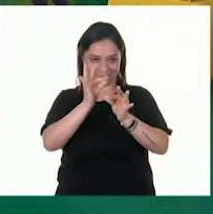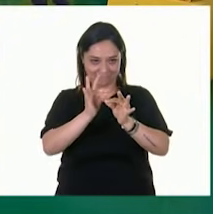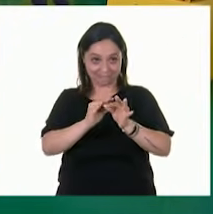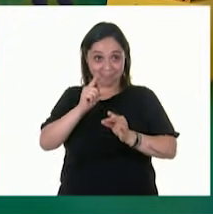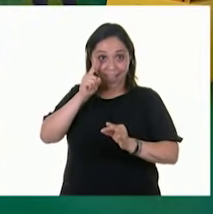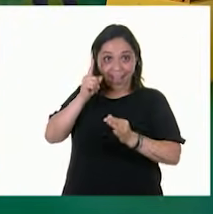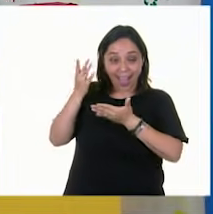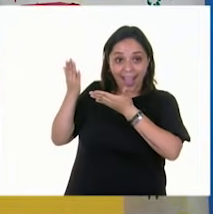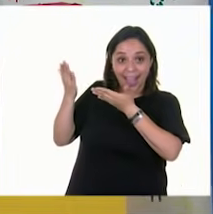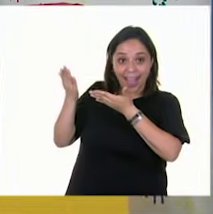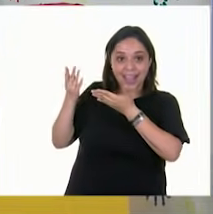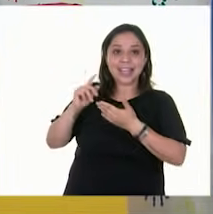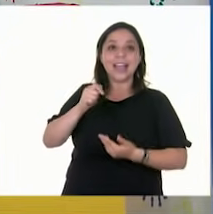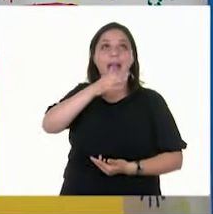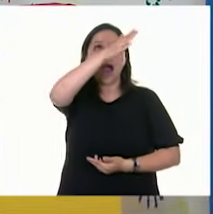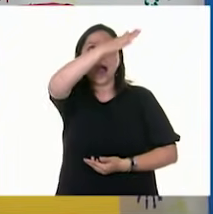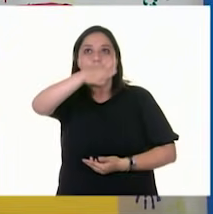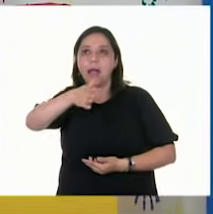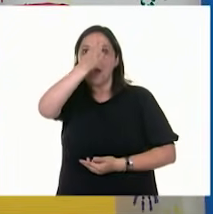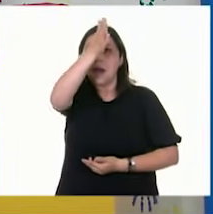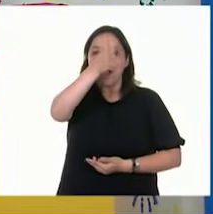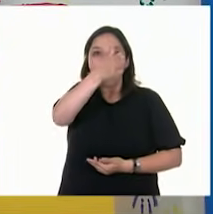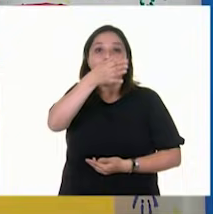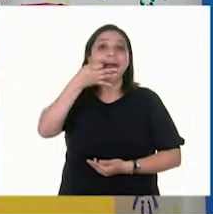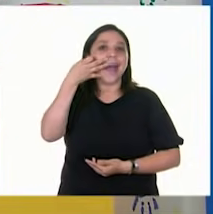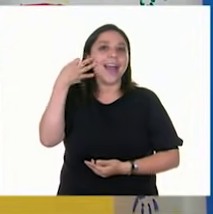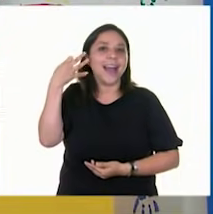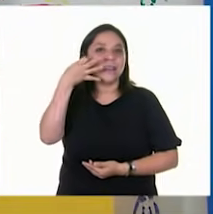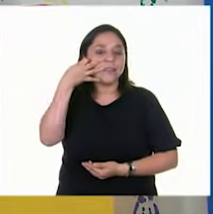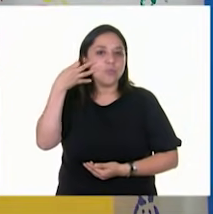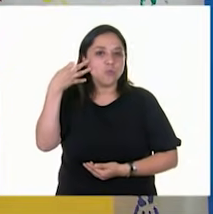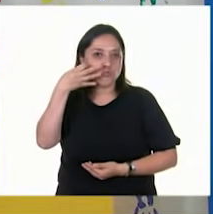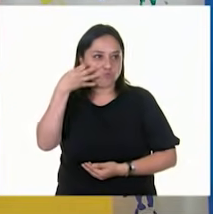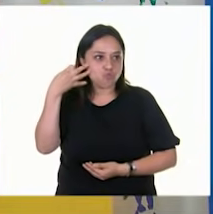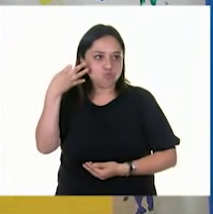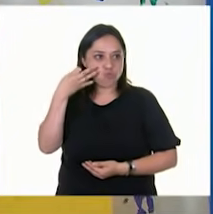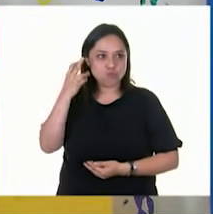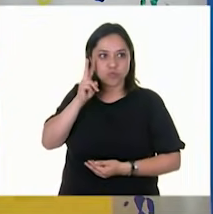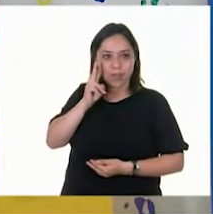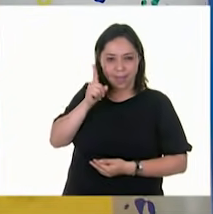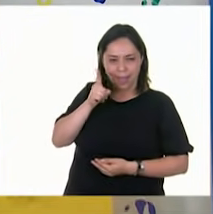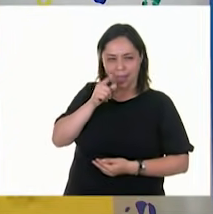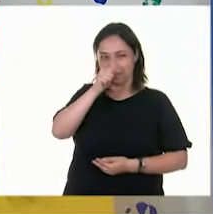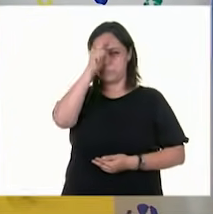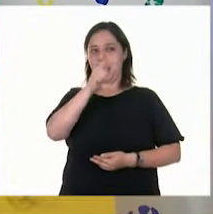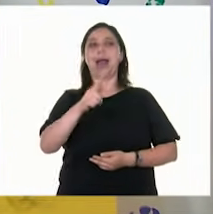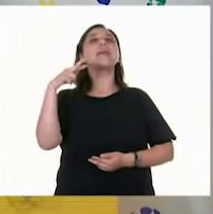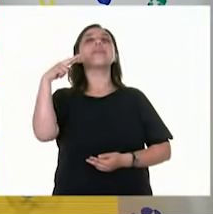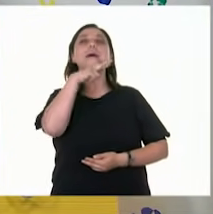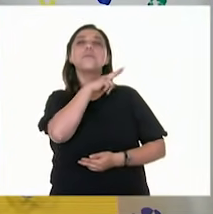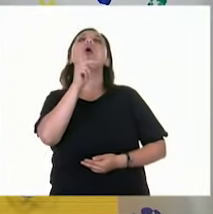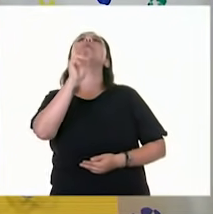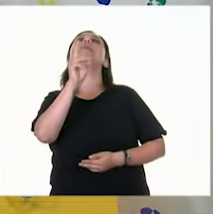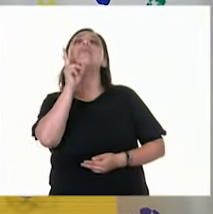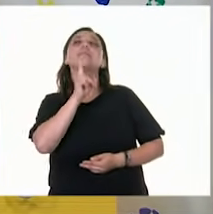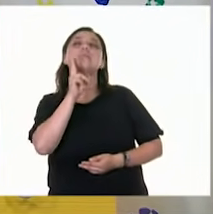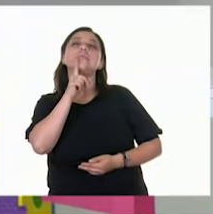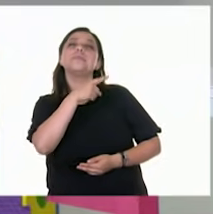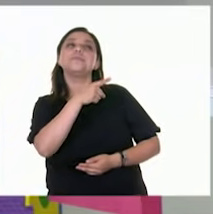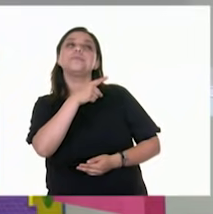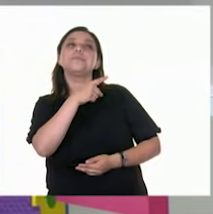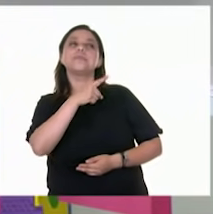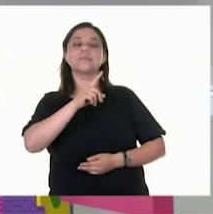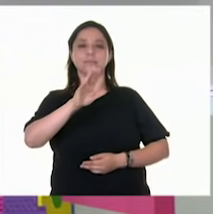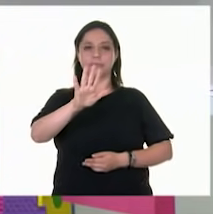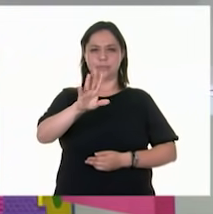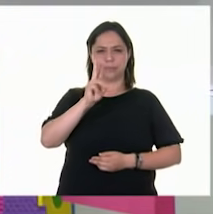nuestro gato de fracciones. ¡Wow! Y nos podemos percatar de algo muy rápido. Mariana, ¿qué alcanzas a ver?